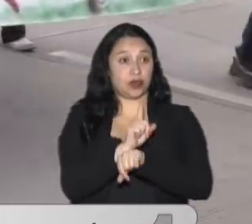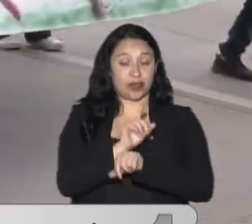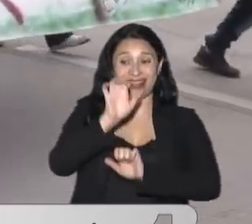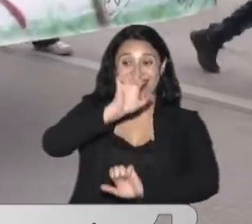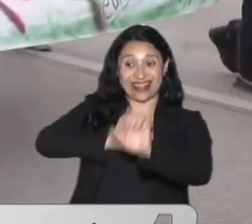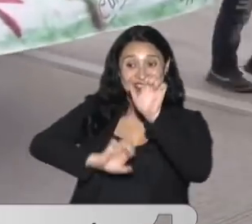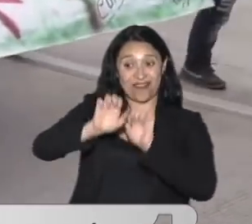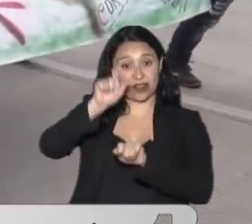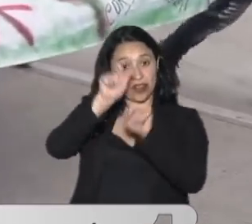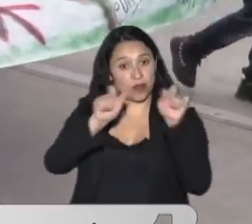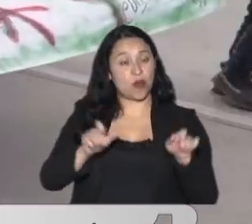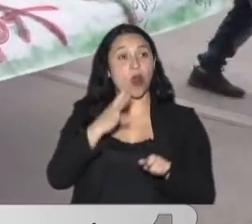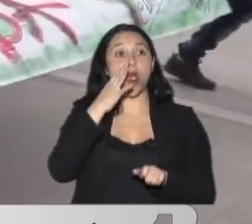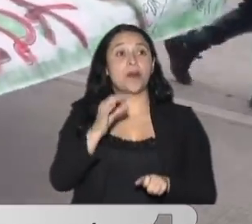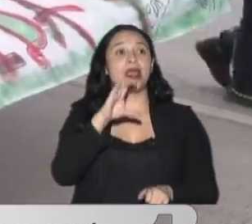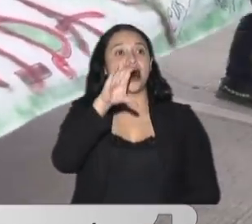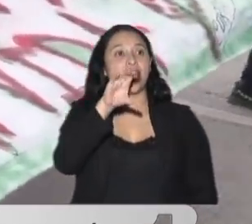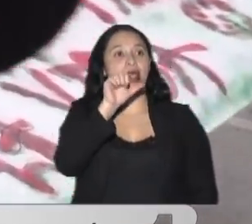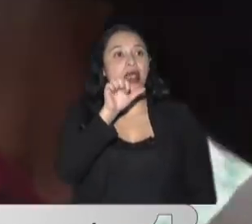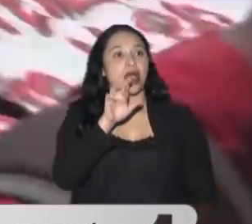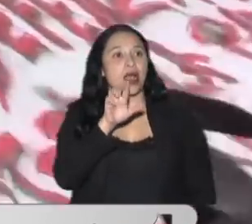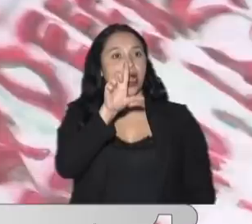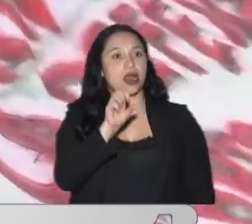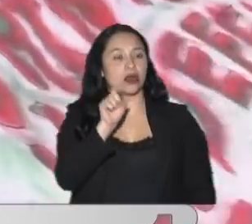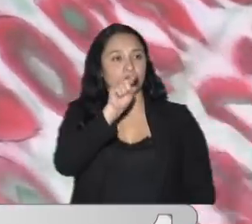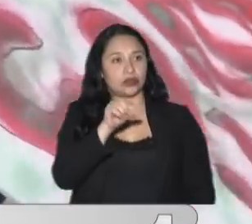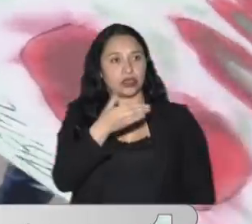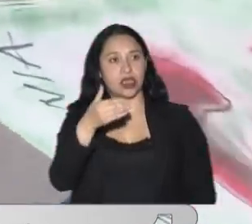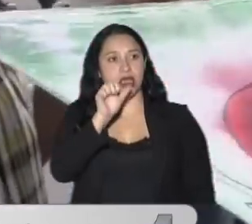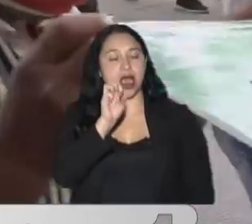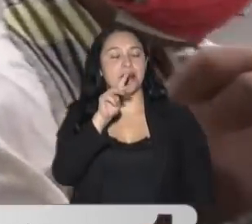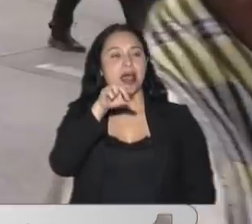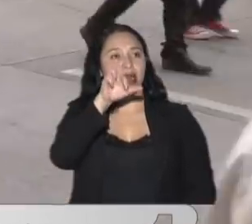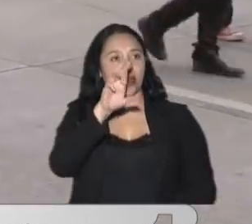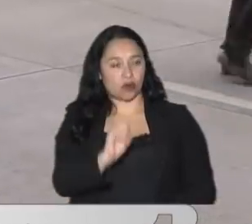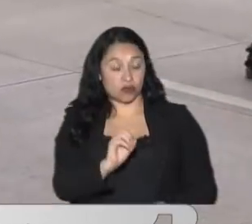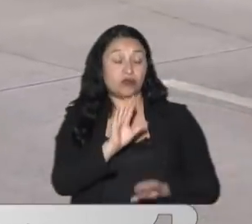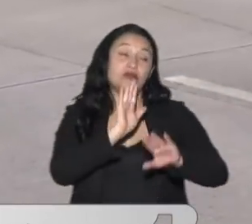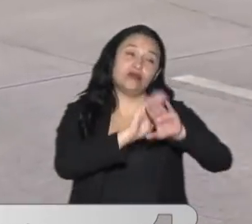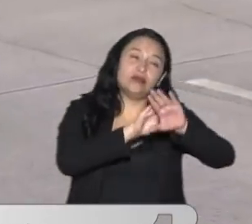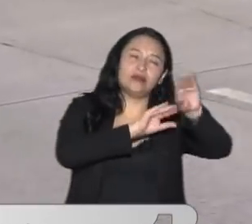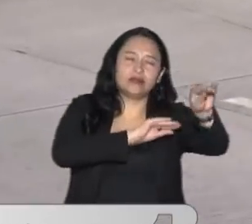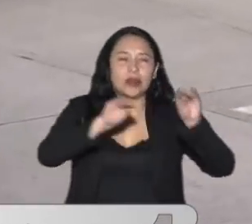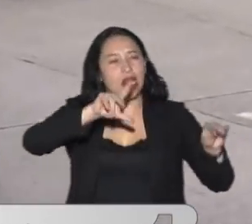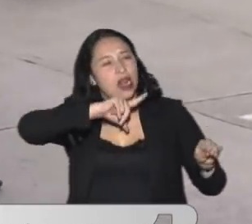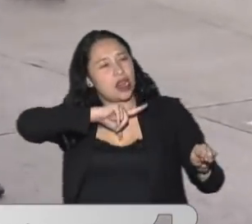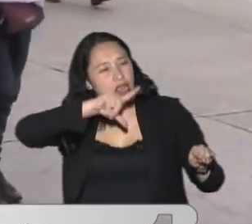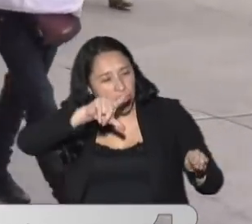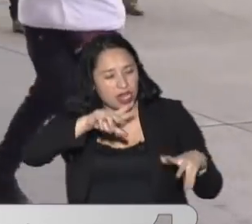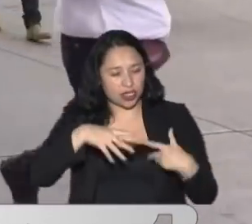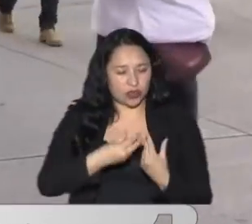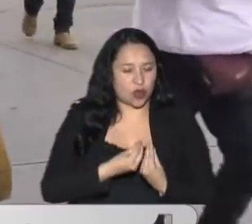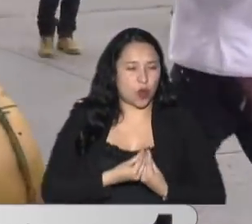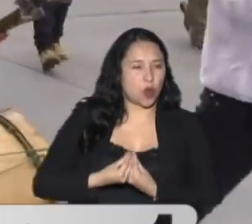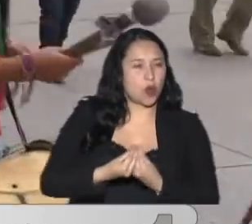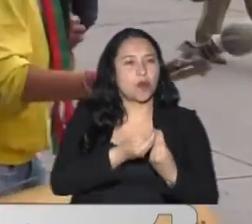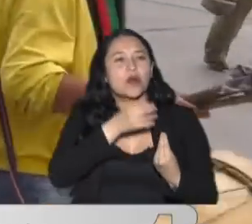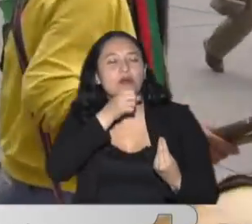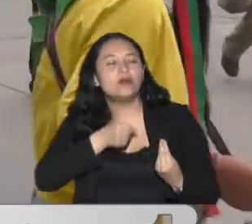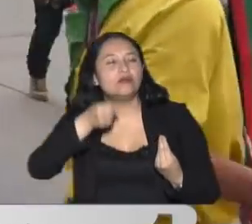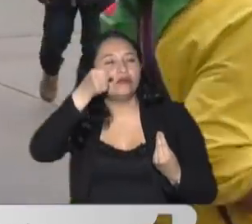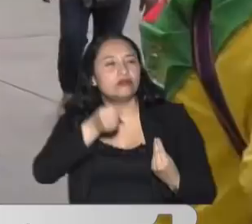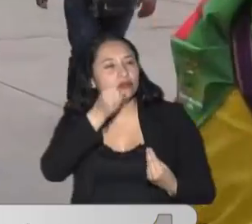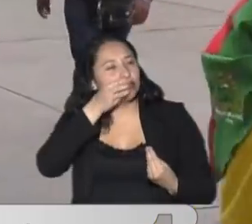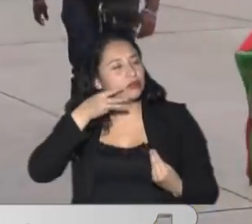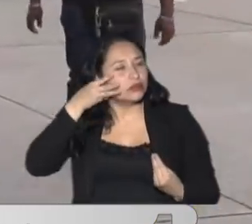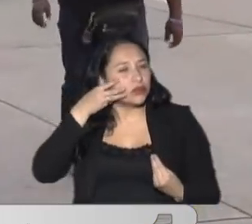del pueblo, Carlos Camargo, entregó una nueva declaración donde hace un llamado a los líderes de la minga indígena y también al gobierno nacional para